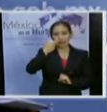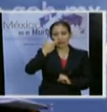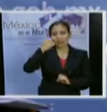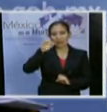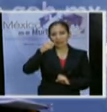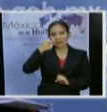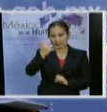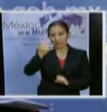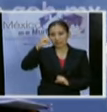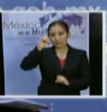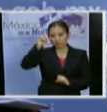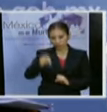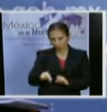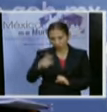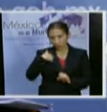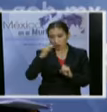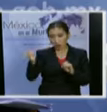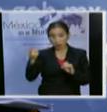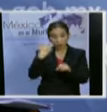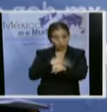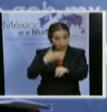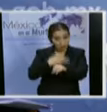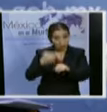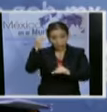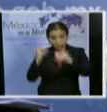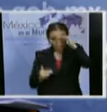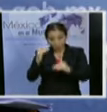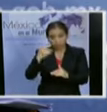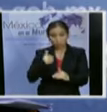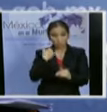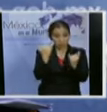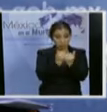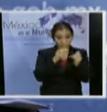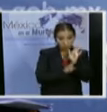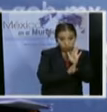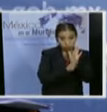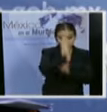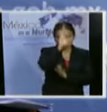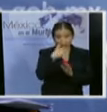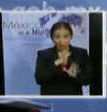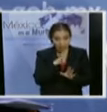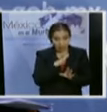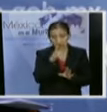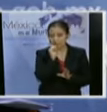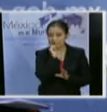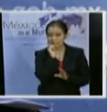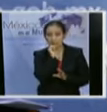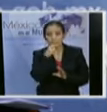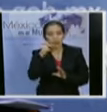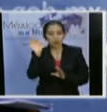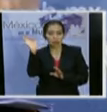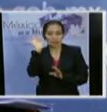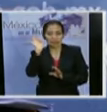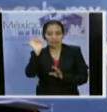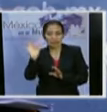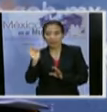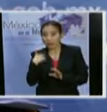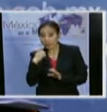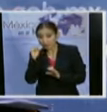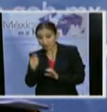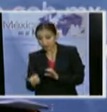no resuelve las desigualdades. Es decir, no hay el crecimiento que se esperaba, pero aún si hubiera un crecimiento como el que